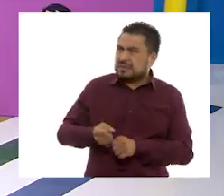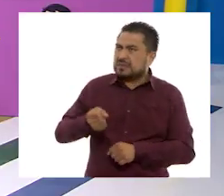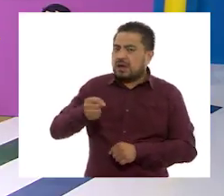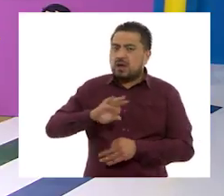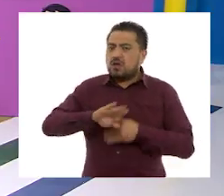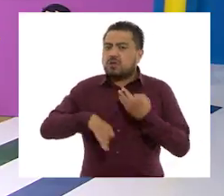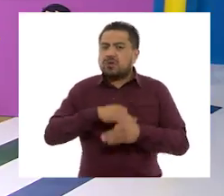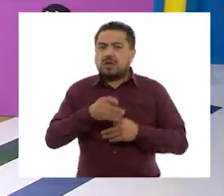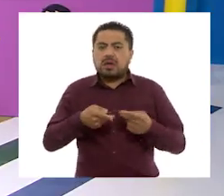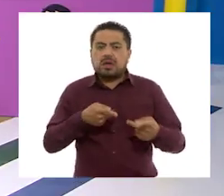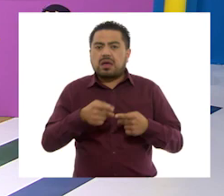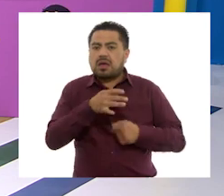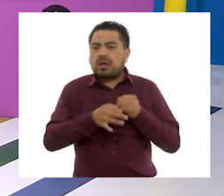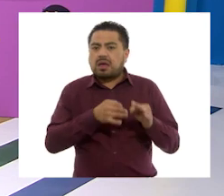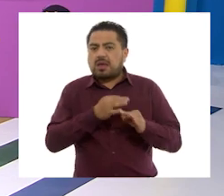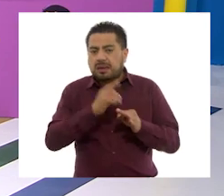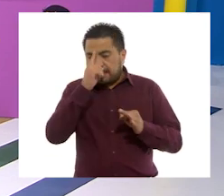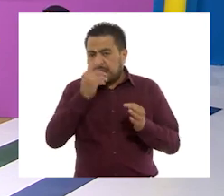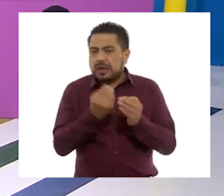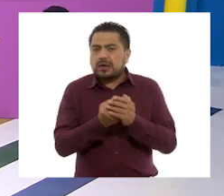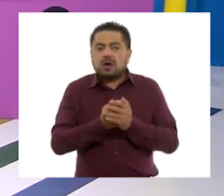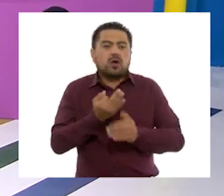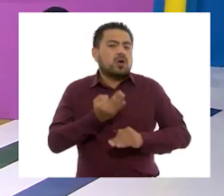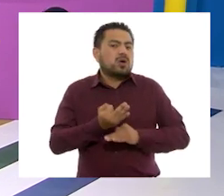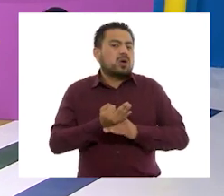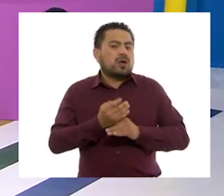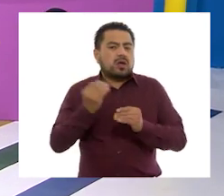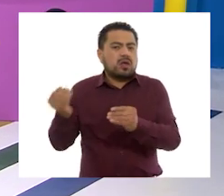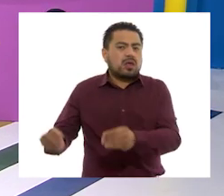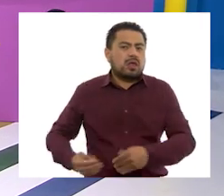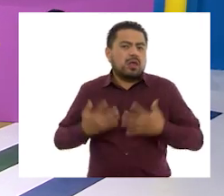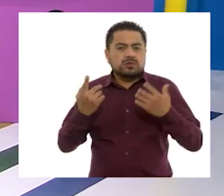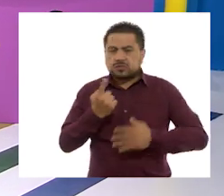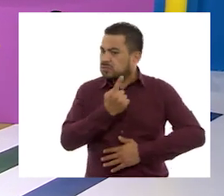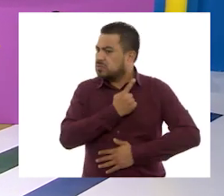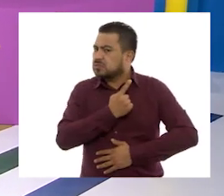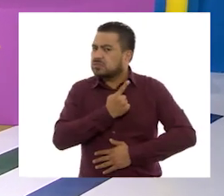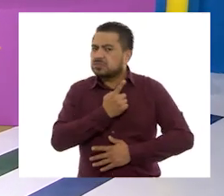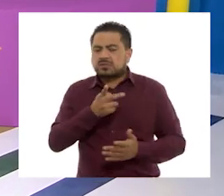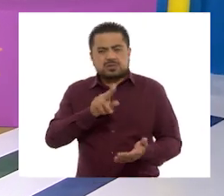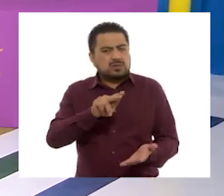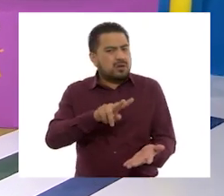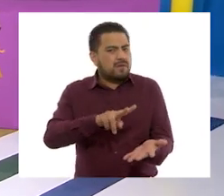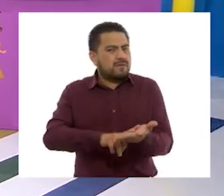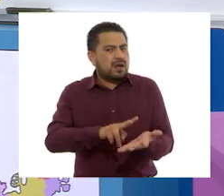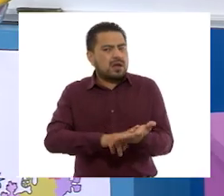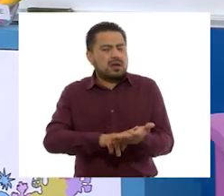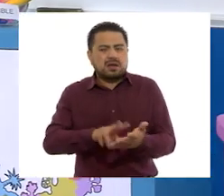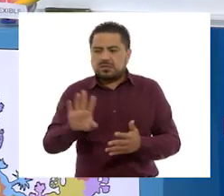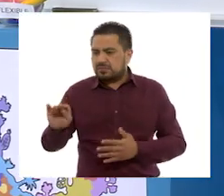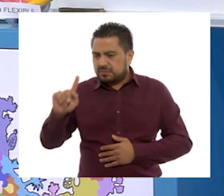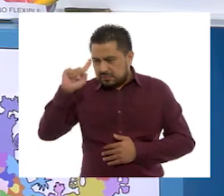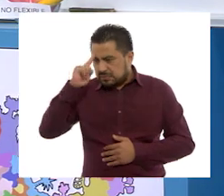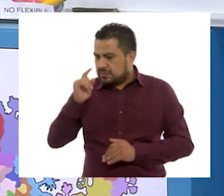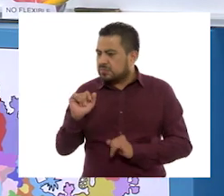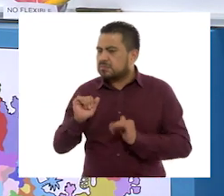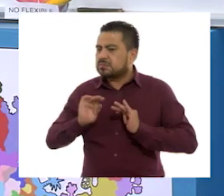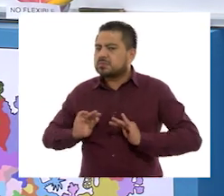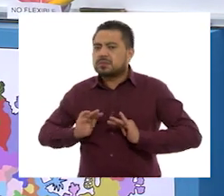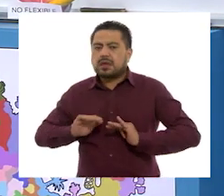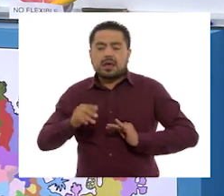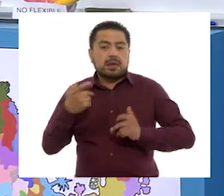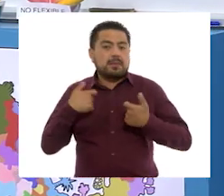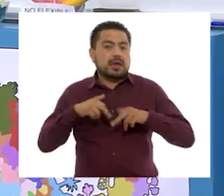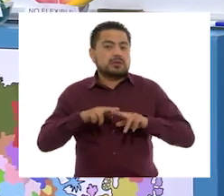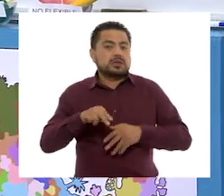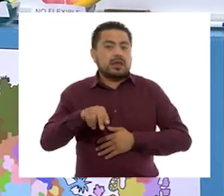todos estaban preparados para la clase de hoy y me dejaron aquí solito, no se vale. Ay, Dios. Ay, pero no te enojes. Oye, ¿y la maestra Nelly tampoco